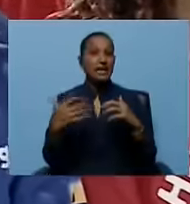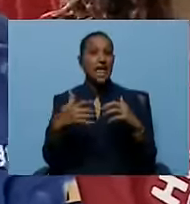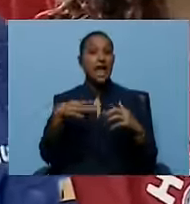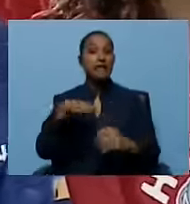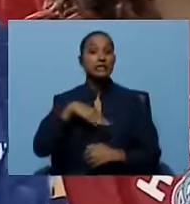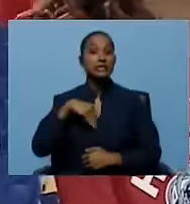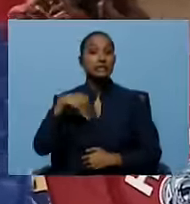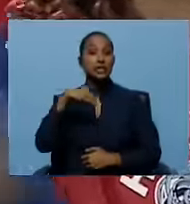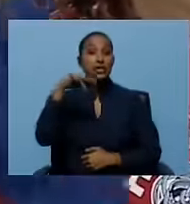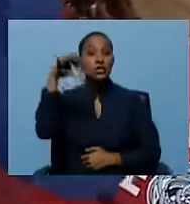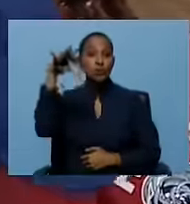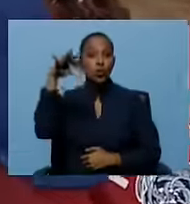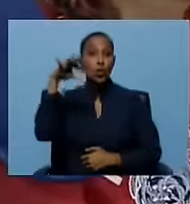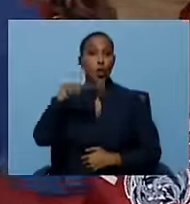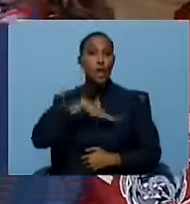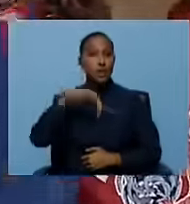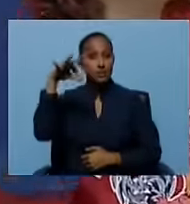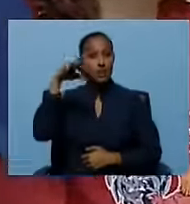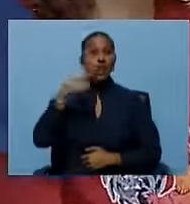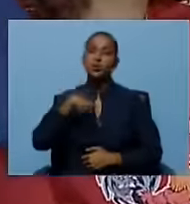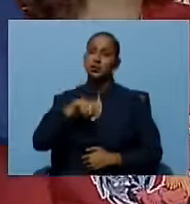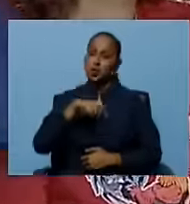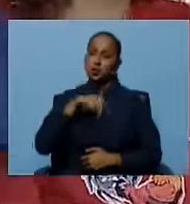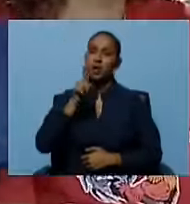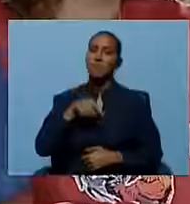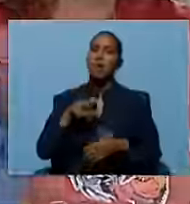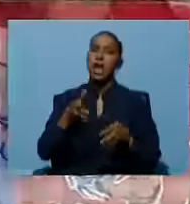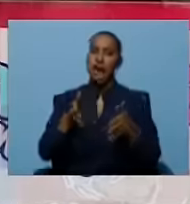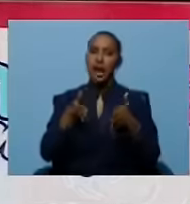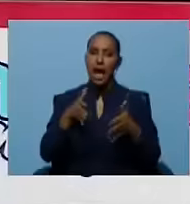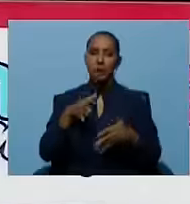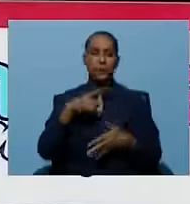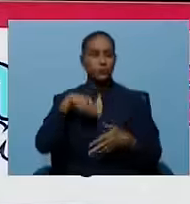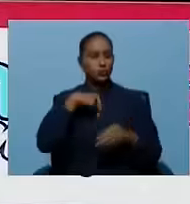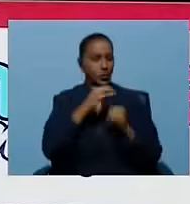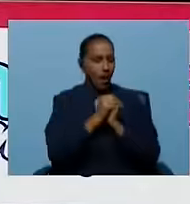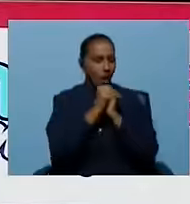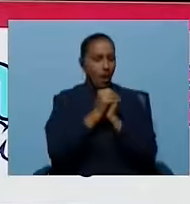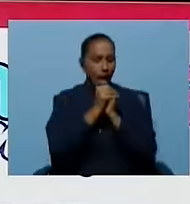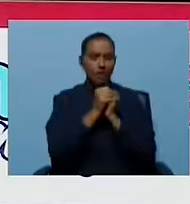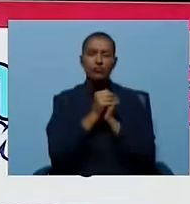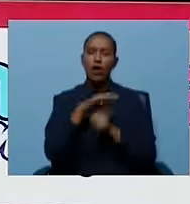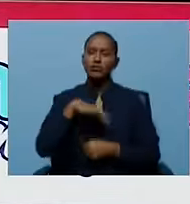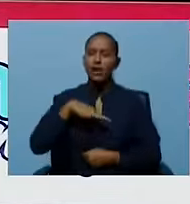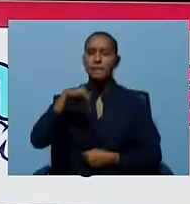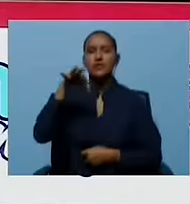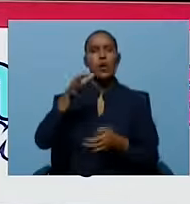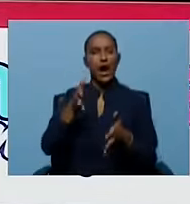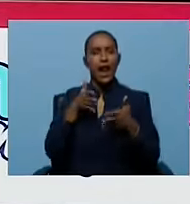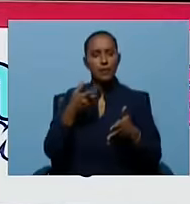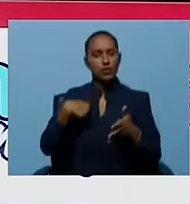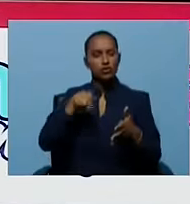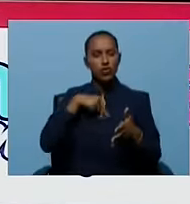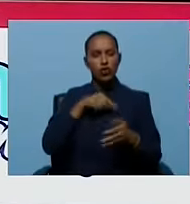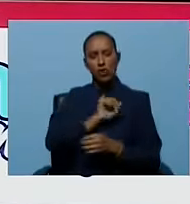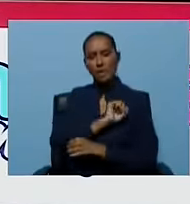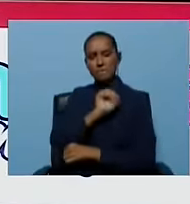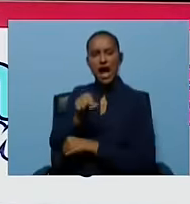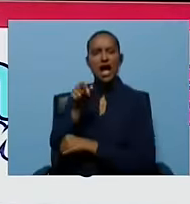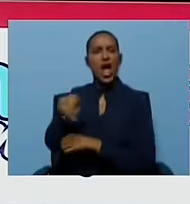Y estamos ganando. También en el plano espiritual, de calle, le estamos ganando a los satánicos de los